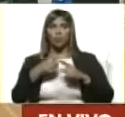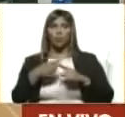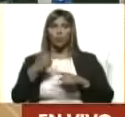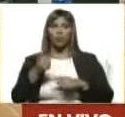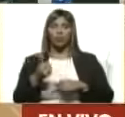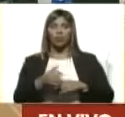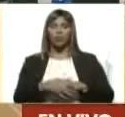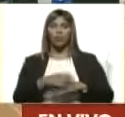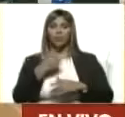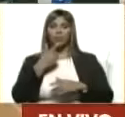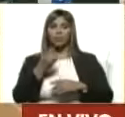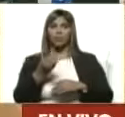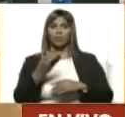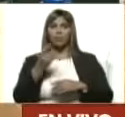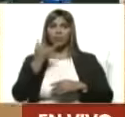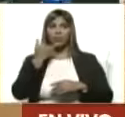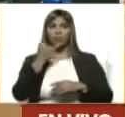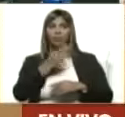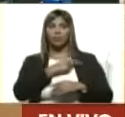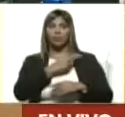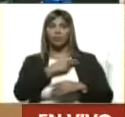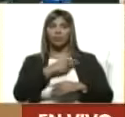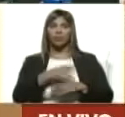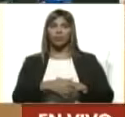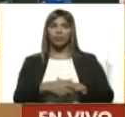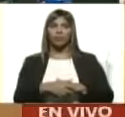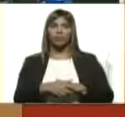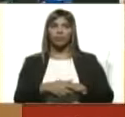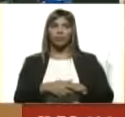ahí le va a salir el número de teléfono de su jefe.